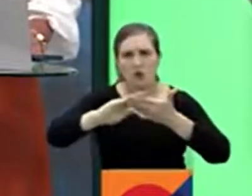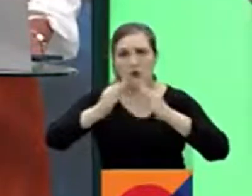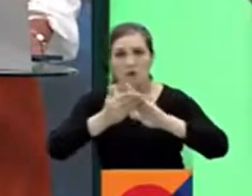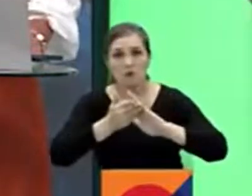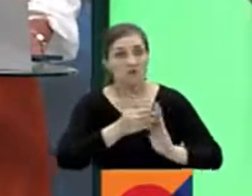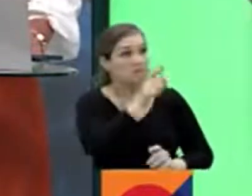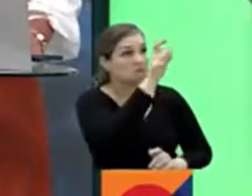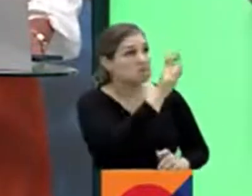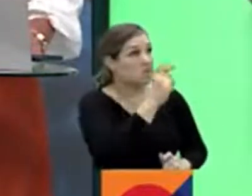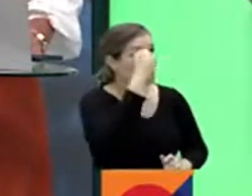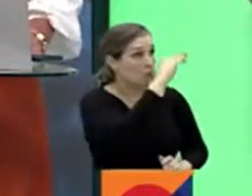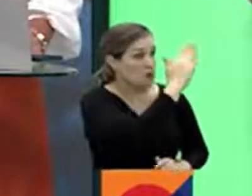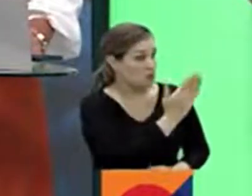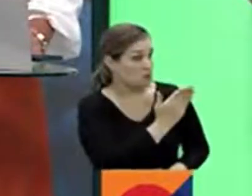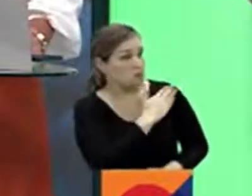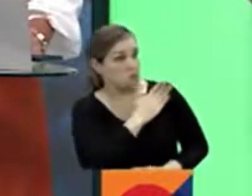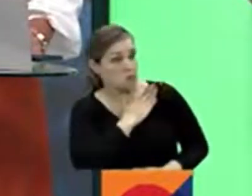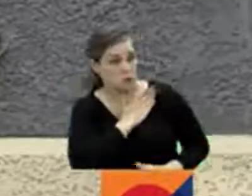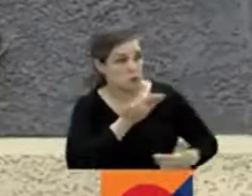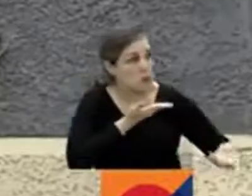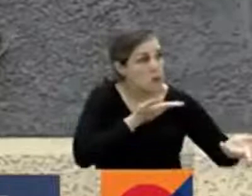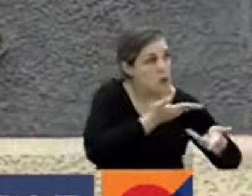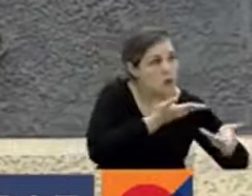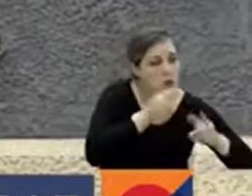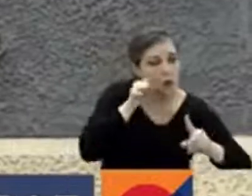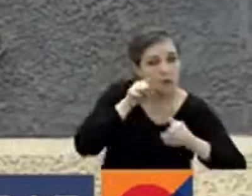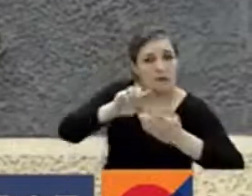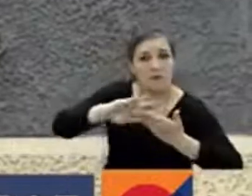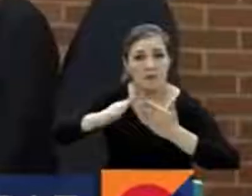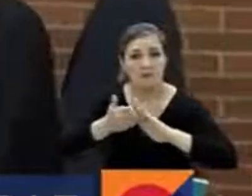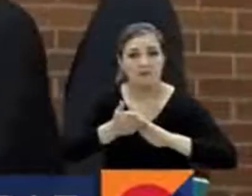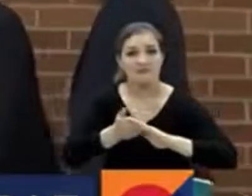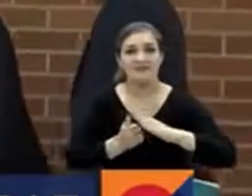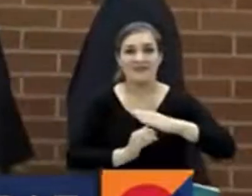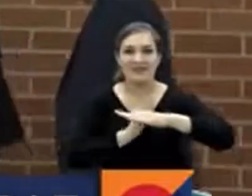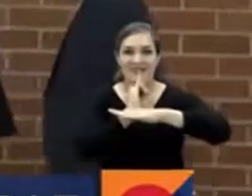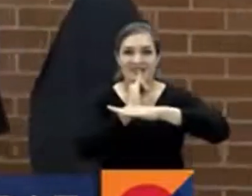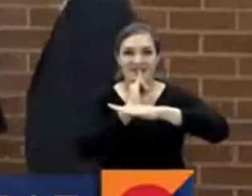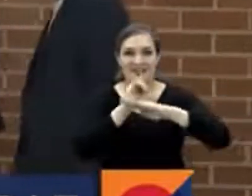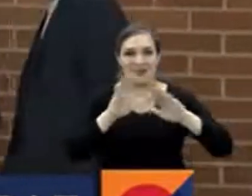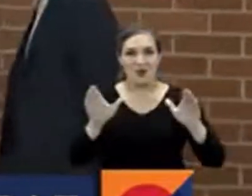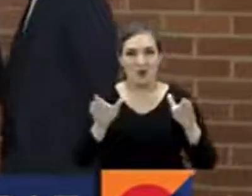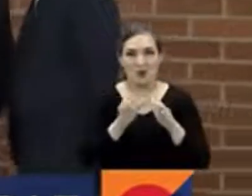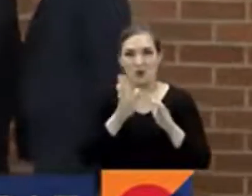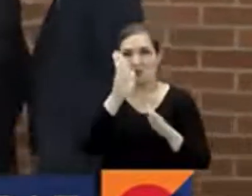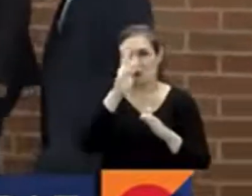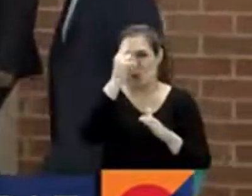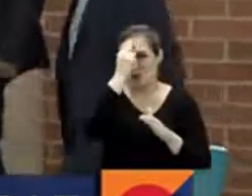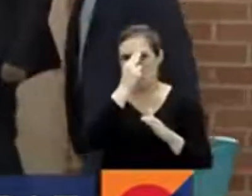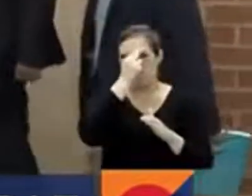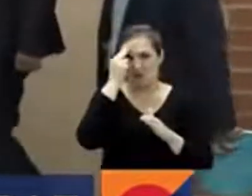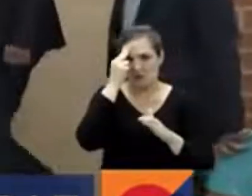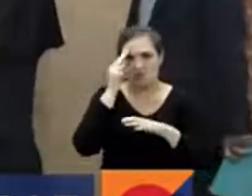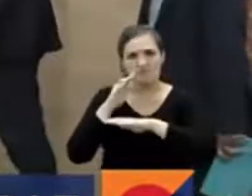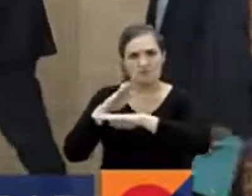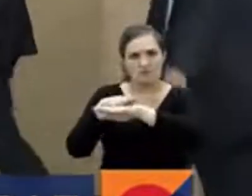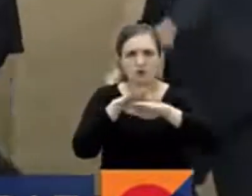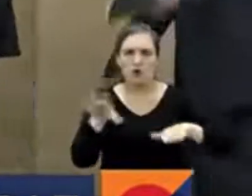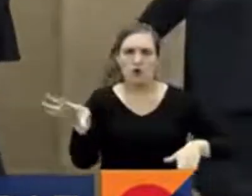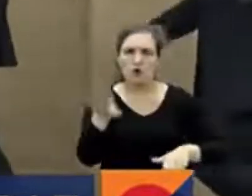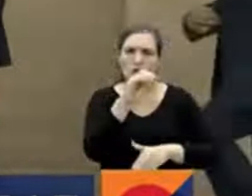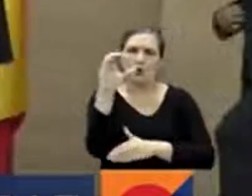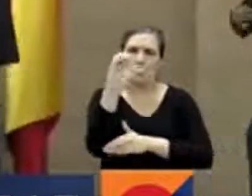presidente electo lo requiere. La Iglesia Católica, a través de la Conferencia Episcopal, llamó a los colombianos a trabajar en pro